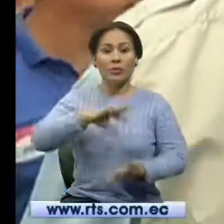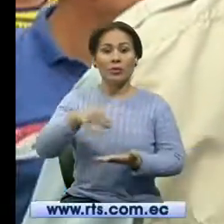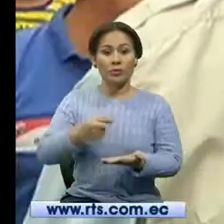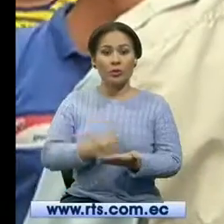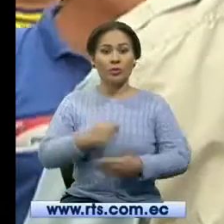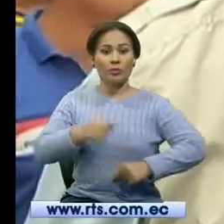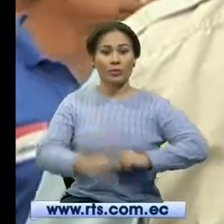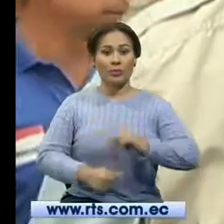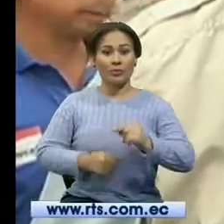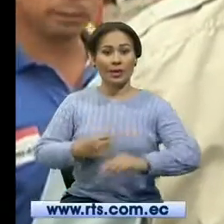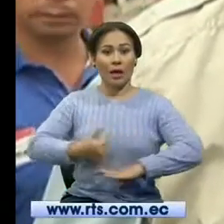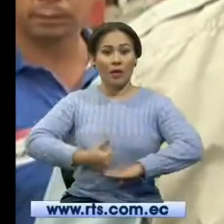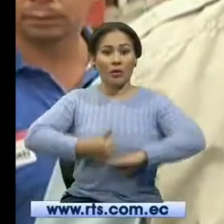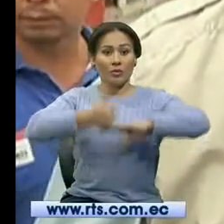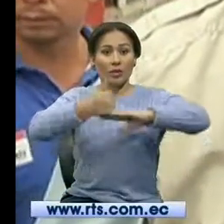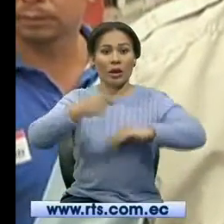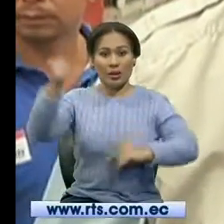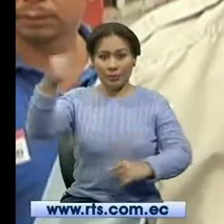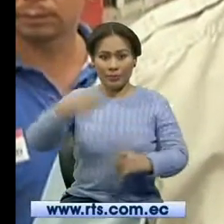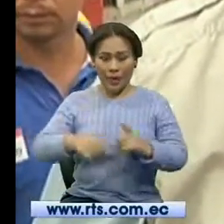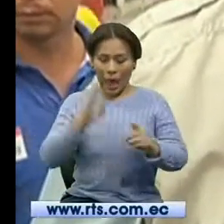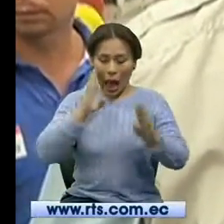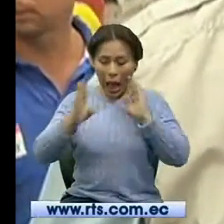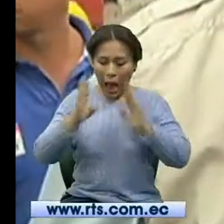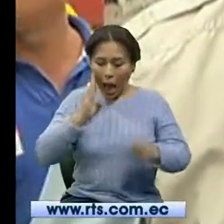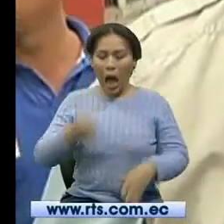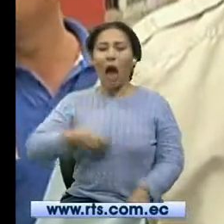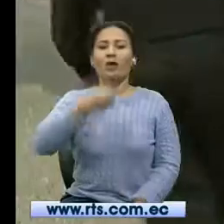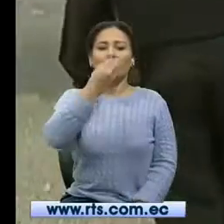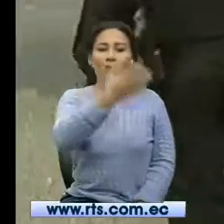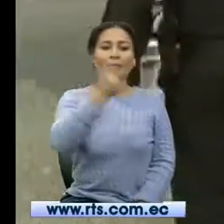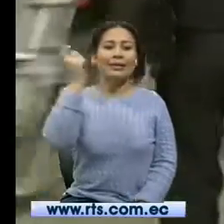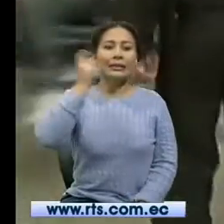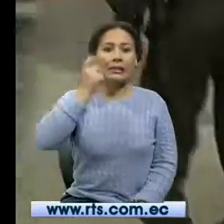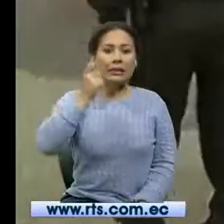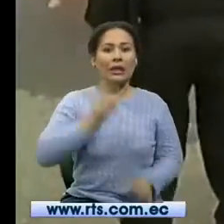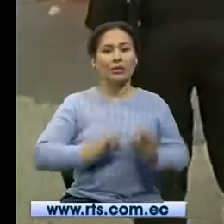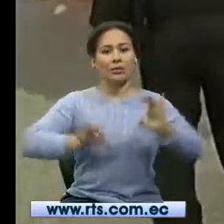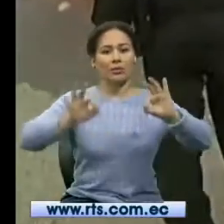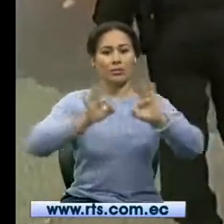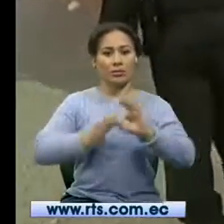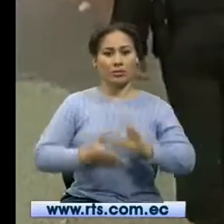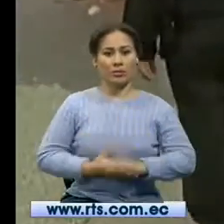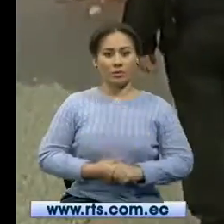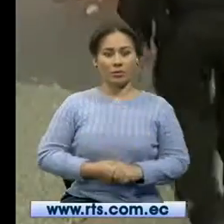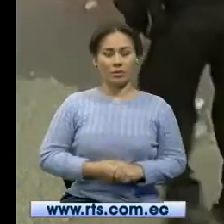manera directamente las autoridades competentes pues puedan exponer sus necesidades y requerimientos. Informó José Morales.